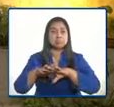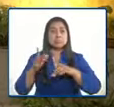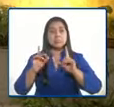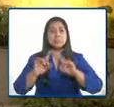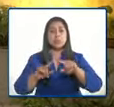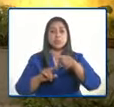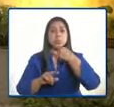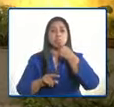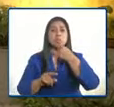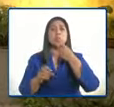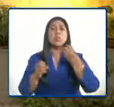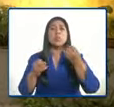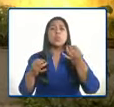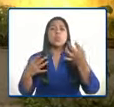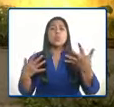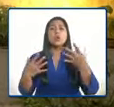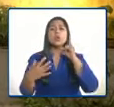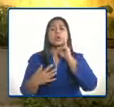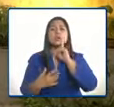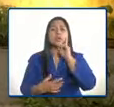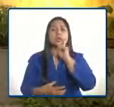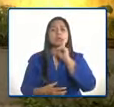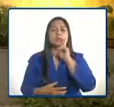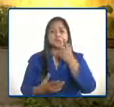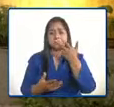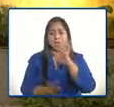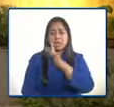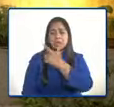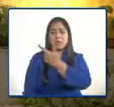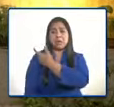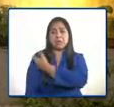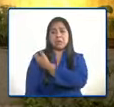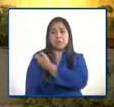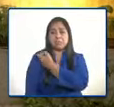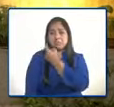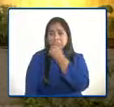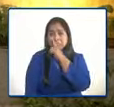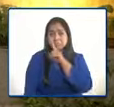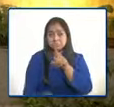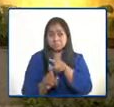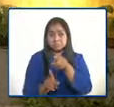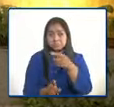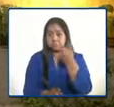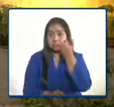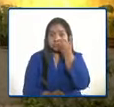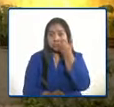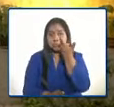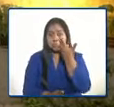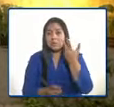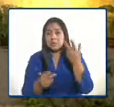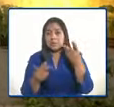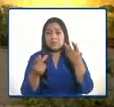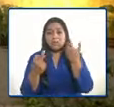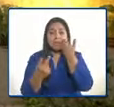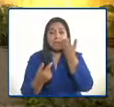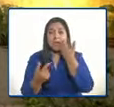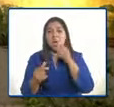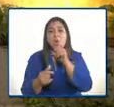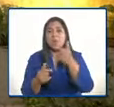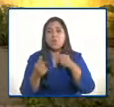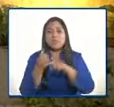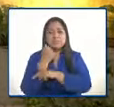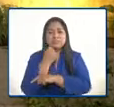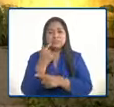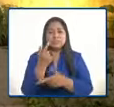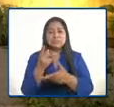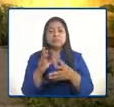ustedes, ¿a cuántos jóvenes se ha vacunado? Si algunos han tenido padecimientos de enfermedades crónicas o algo por el estilo, si me pudiera comentar eso.